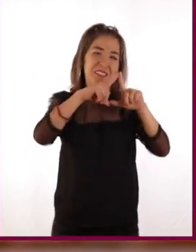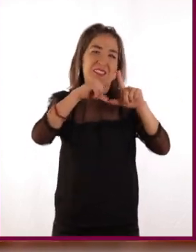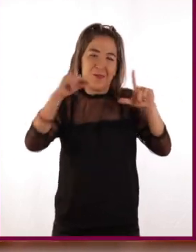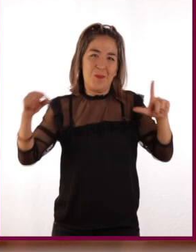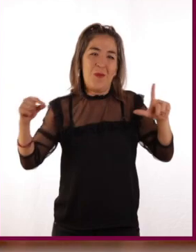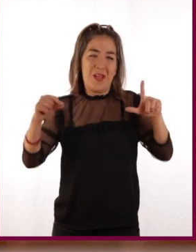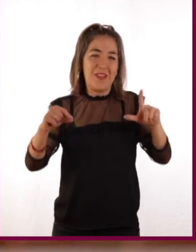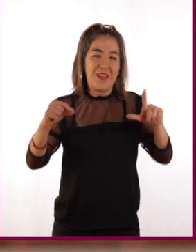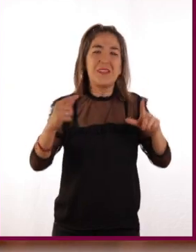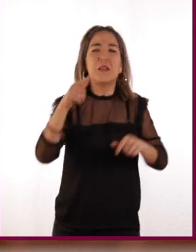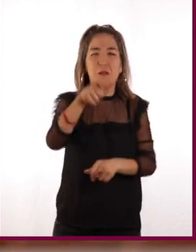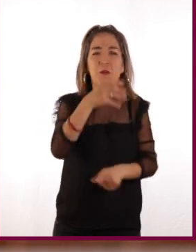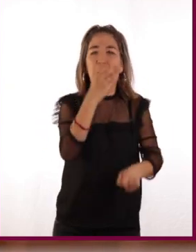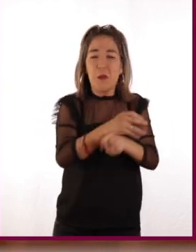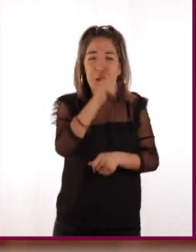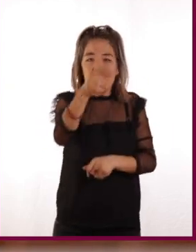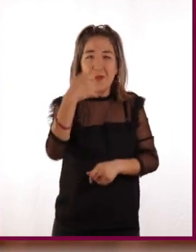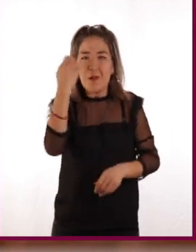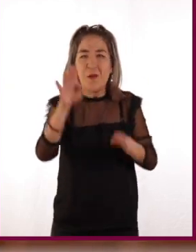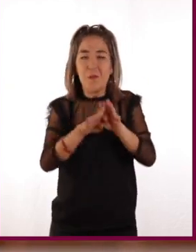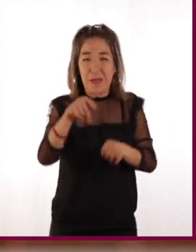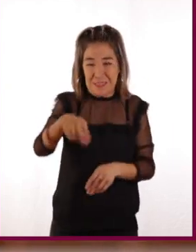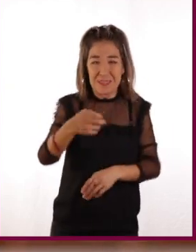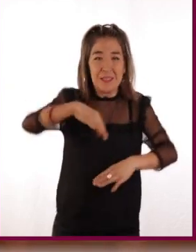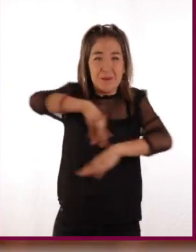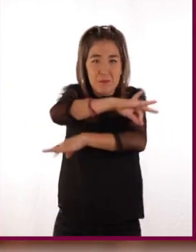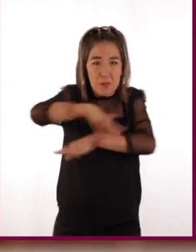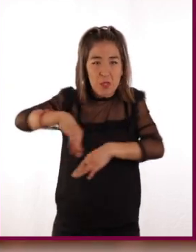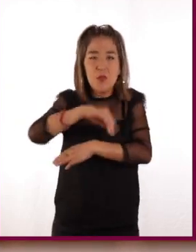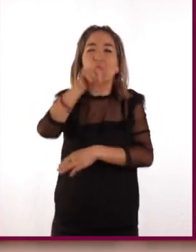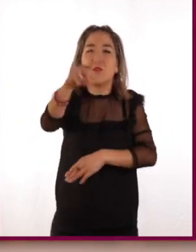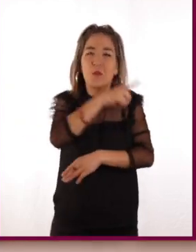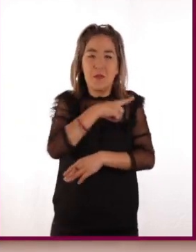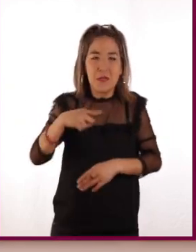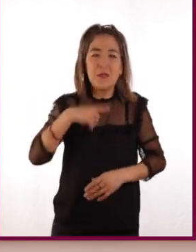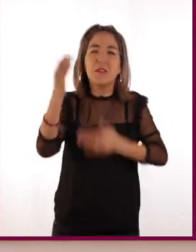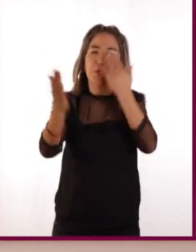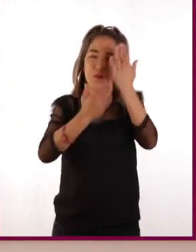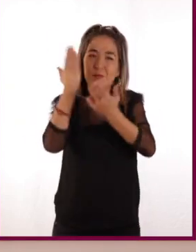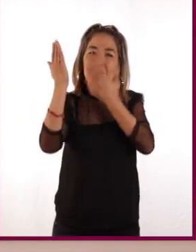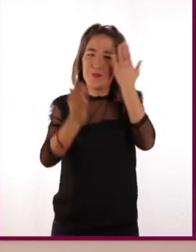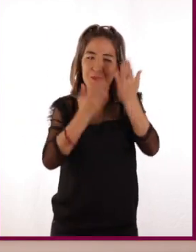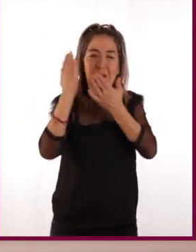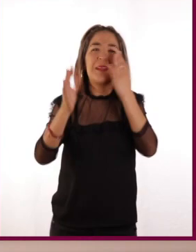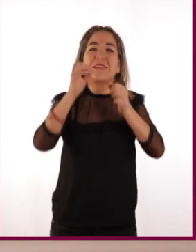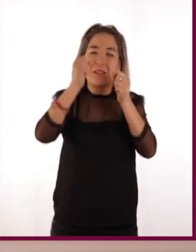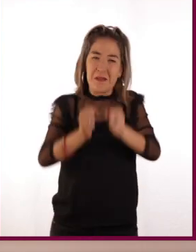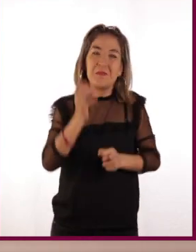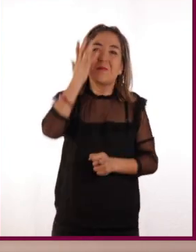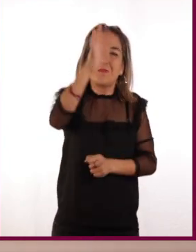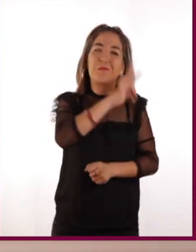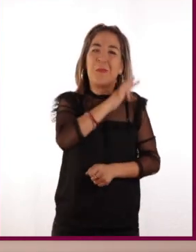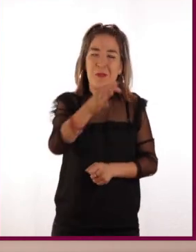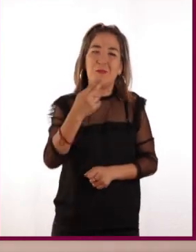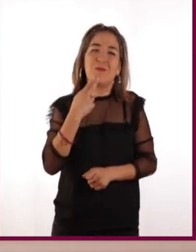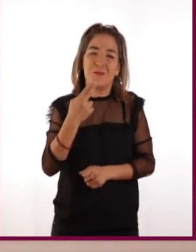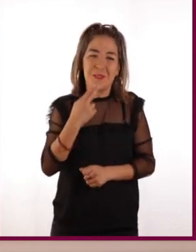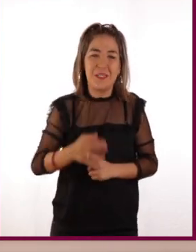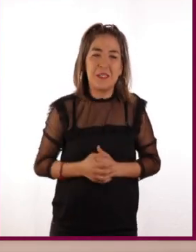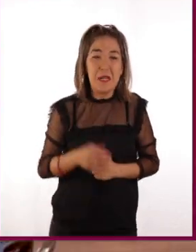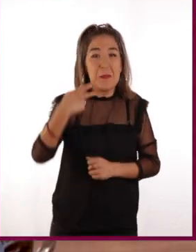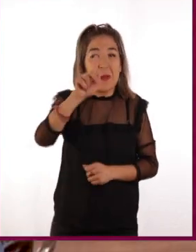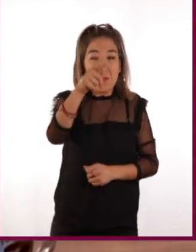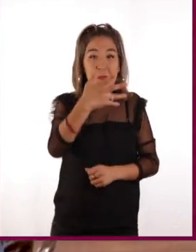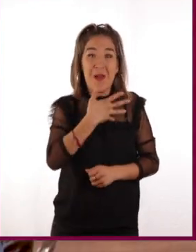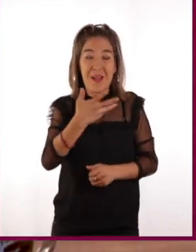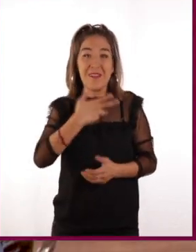unas escuadras. Si ustedes quieren dedicarse a alguna de estas profesiones, en su formación académica seguro que les van a enseñar a